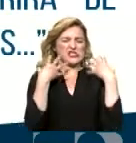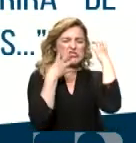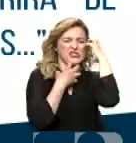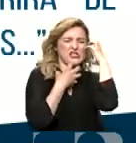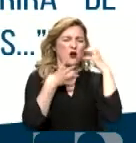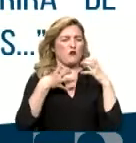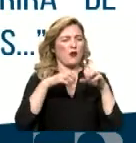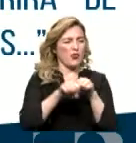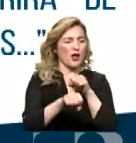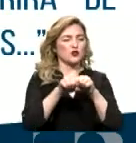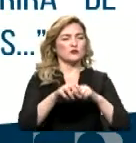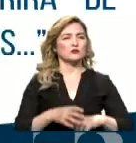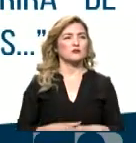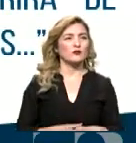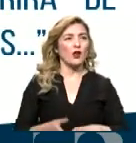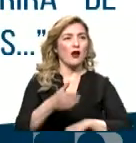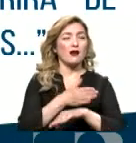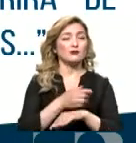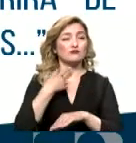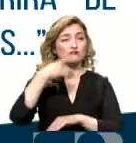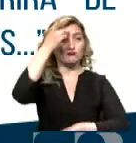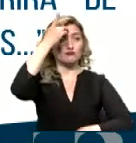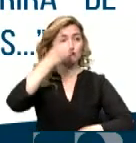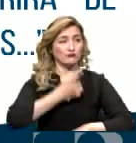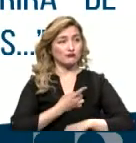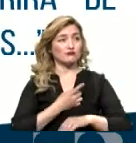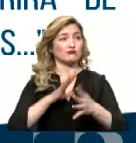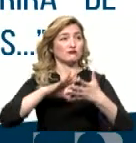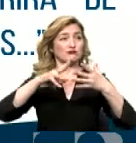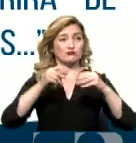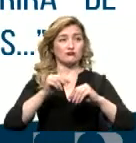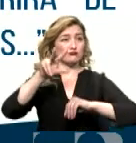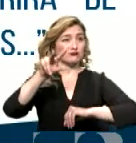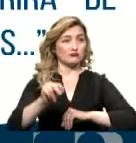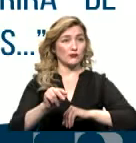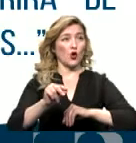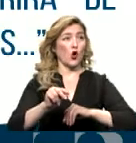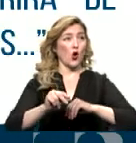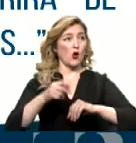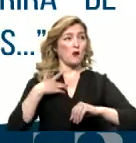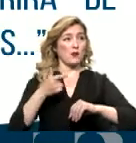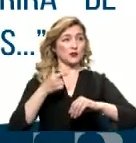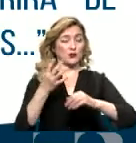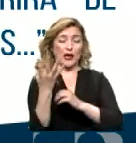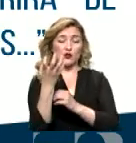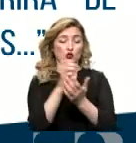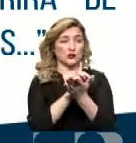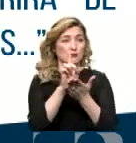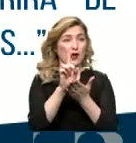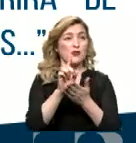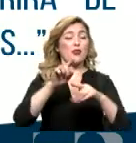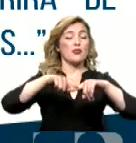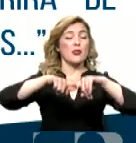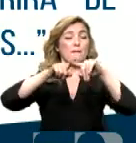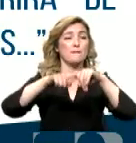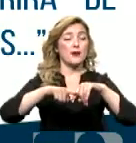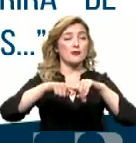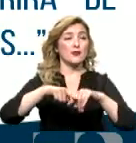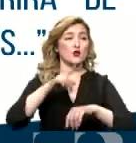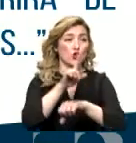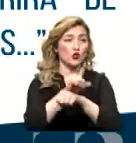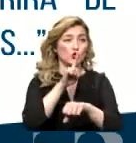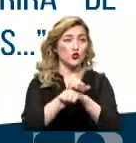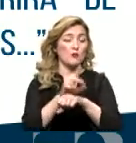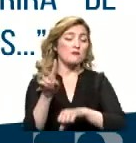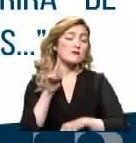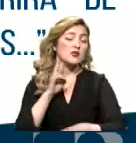requerirá la preexistencia de una sentencia o resolución. Bastará con la afirmación de la víctima ante el personal médico. En caso de que la víctima sea una